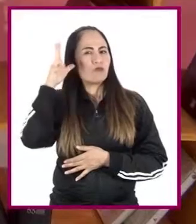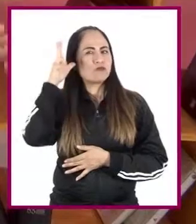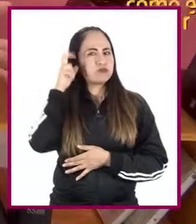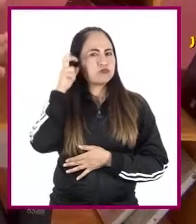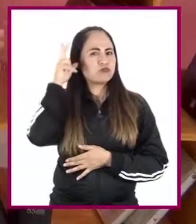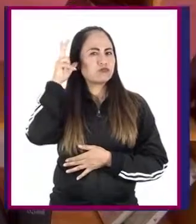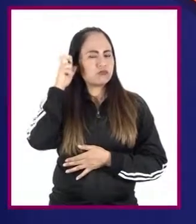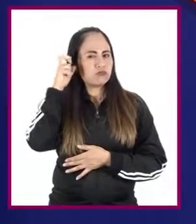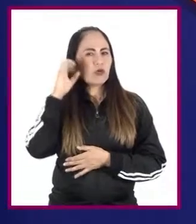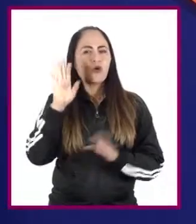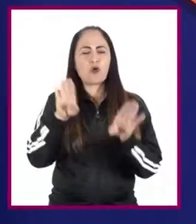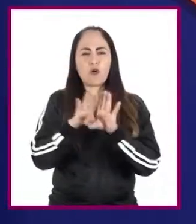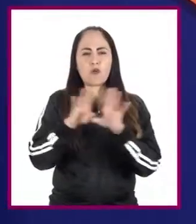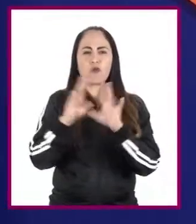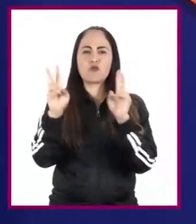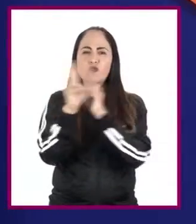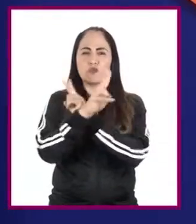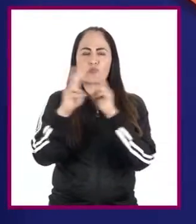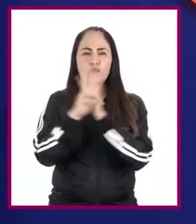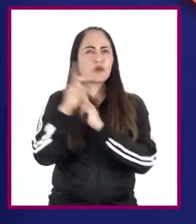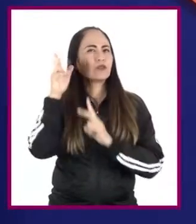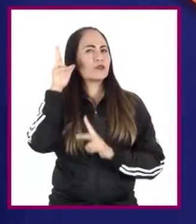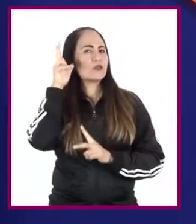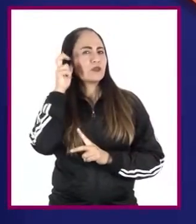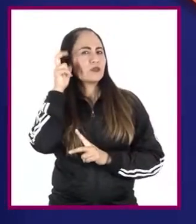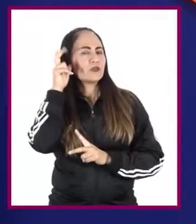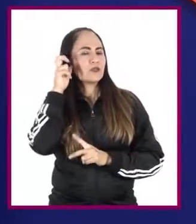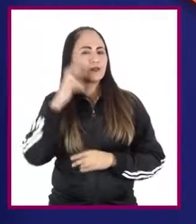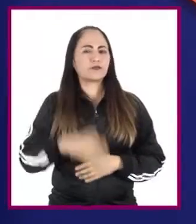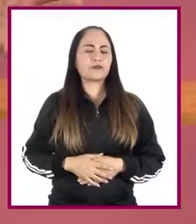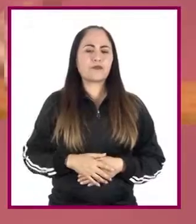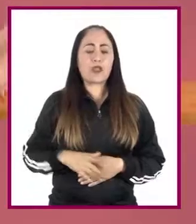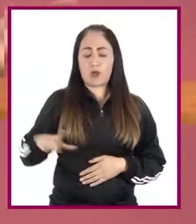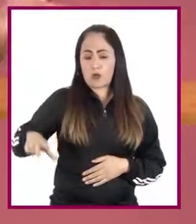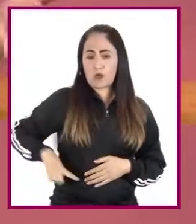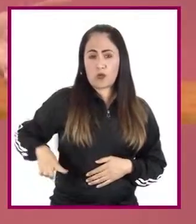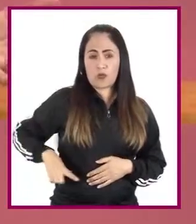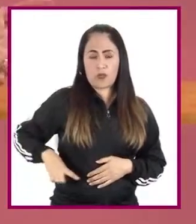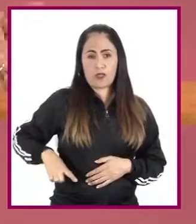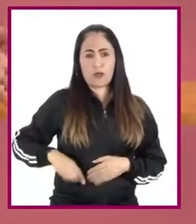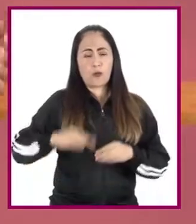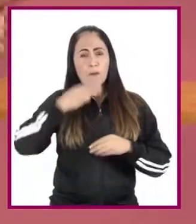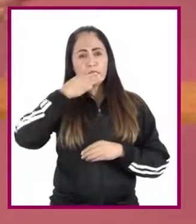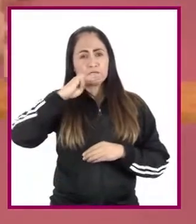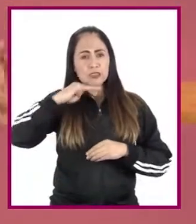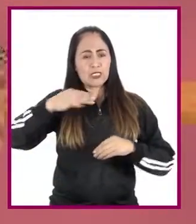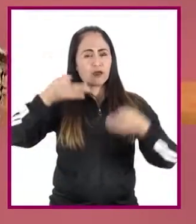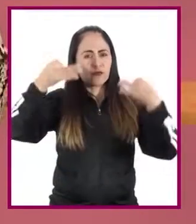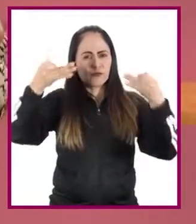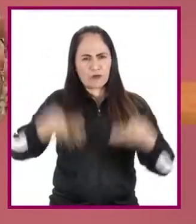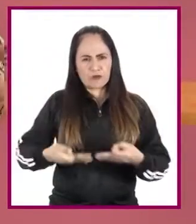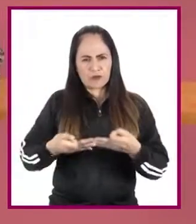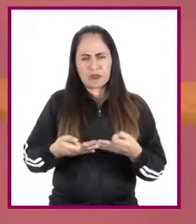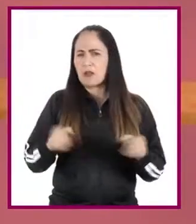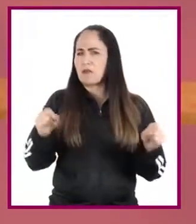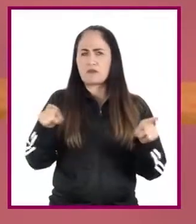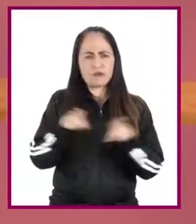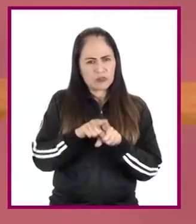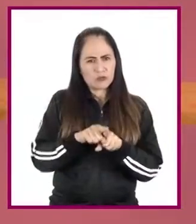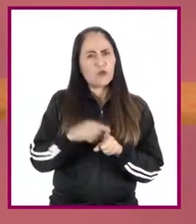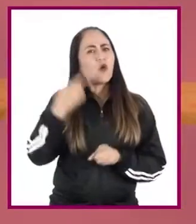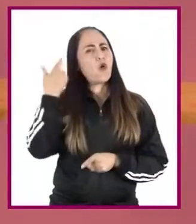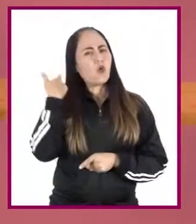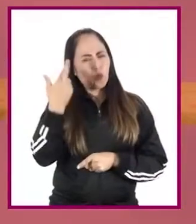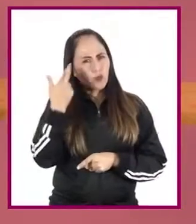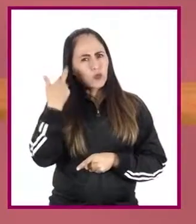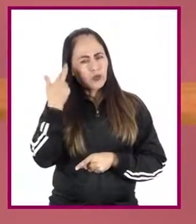elástico como el aire. Y en las campañas oficiales, sobre todo en las de radio o televisión, los sonidos son elementales para